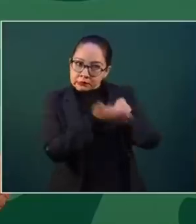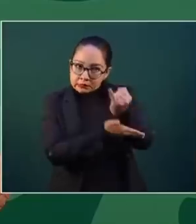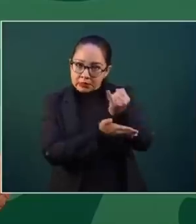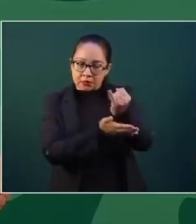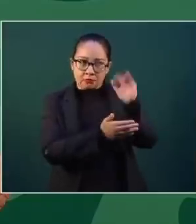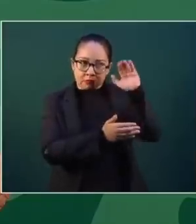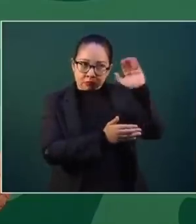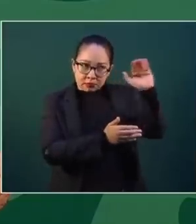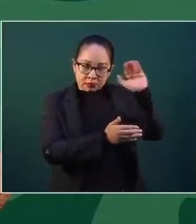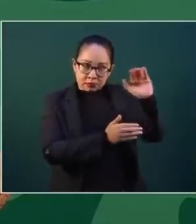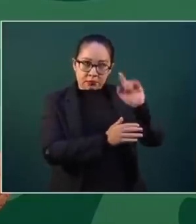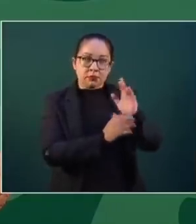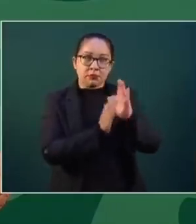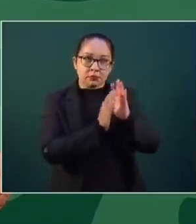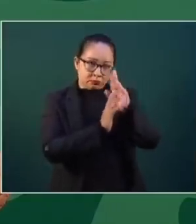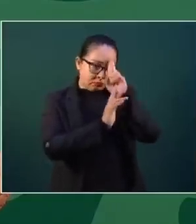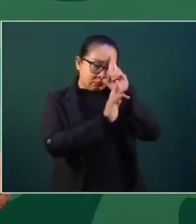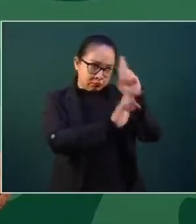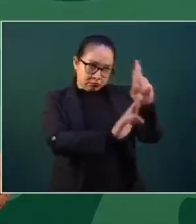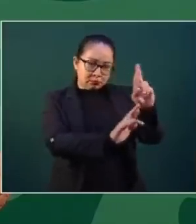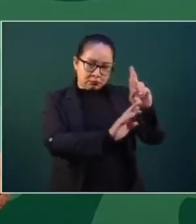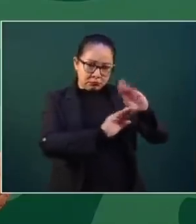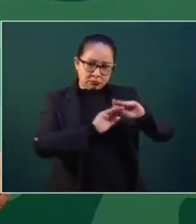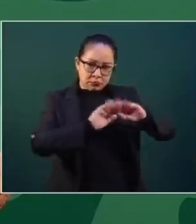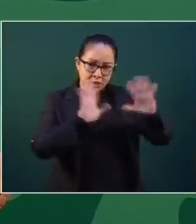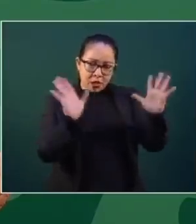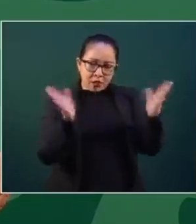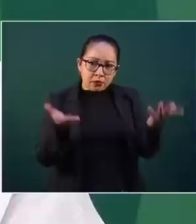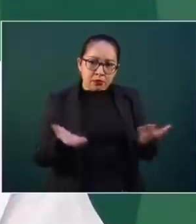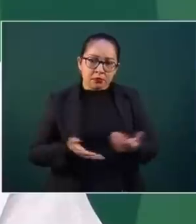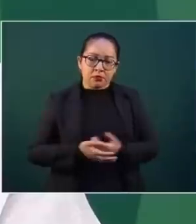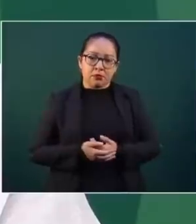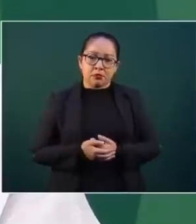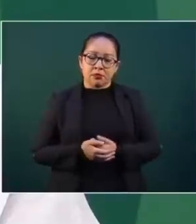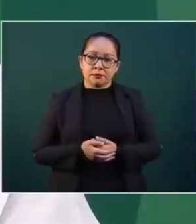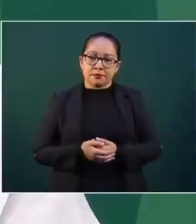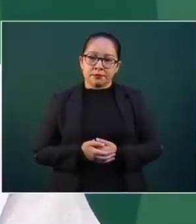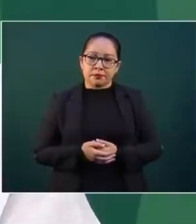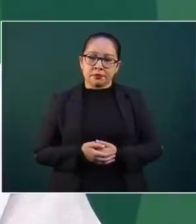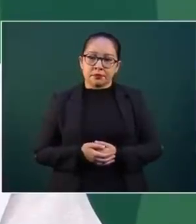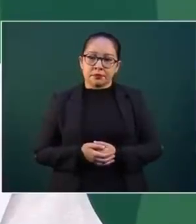ninguno punto de vista injerencista